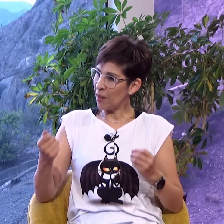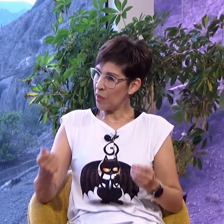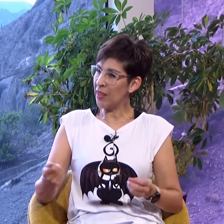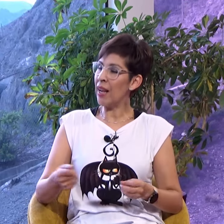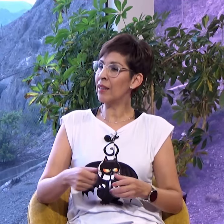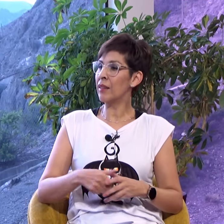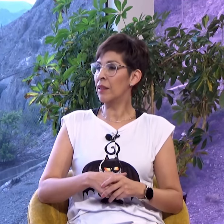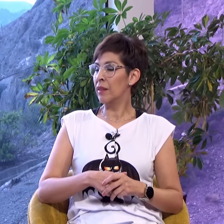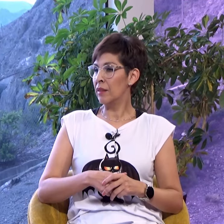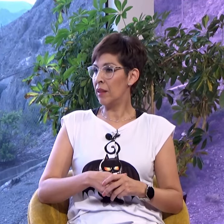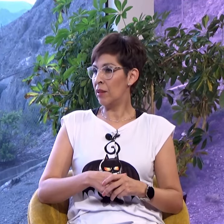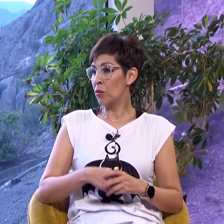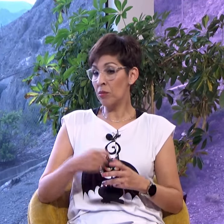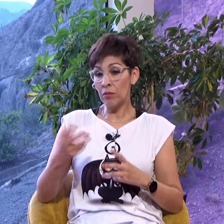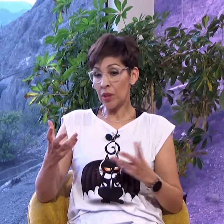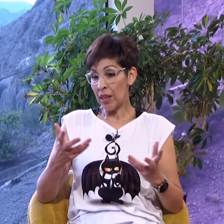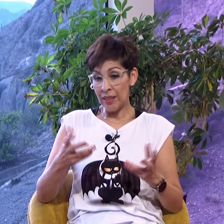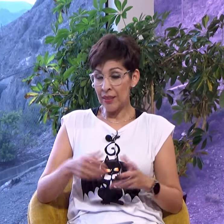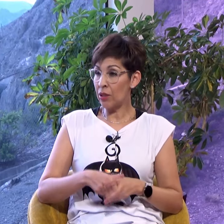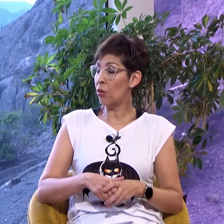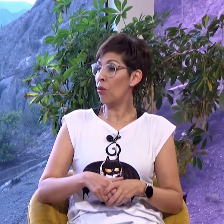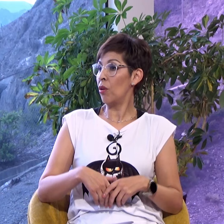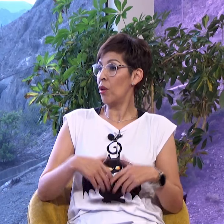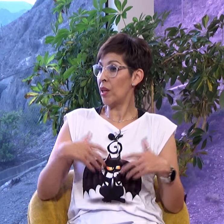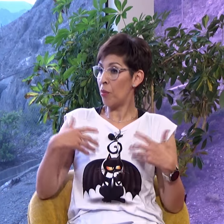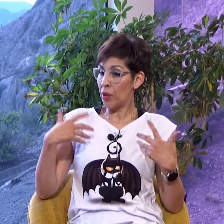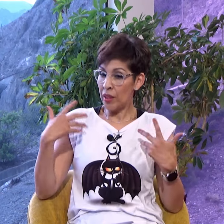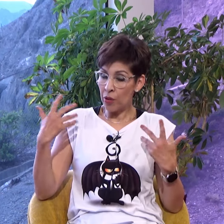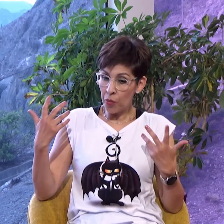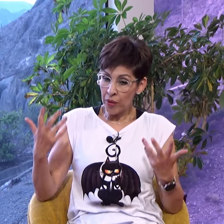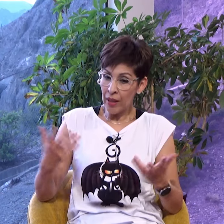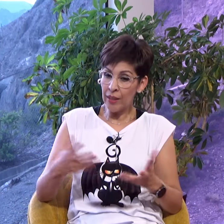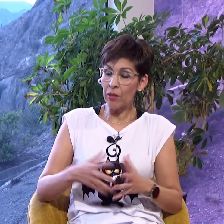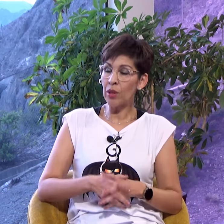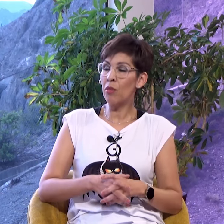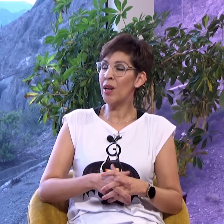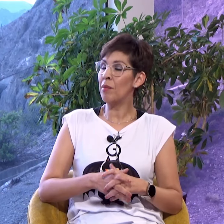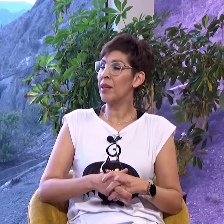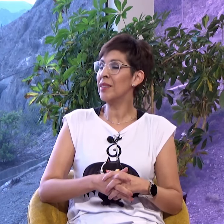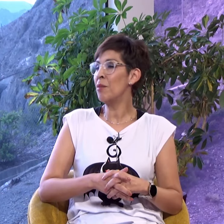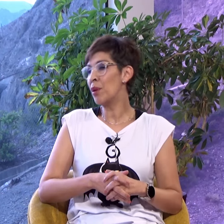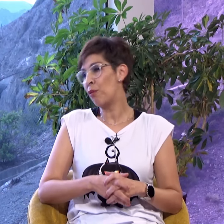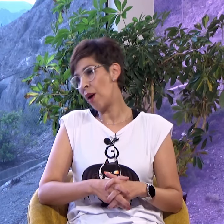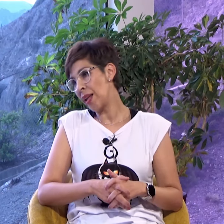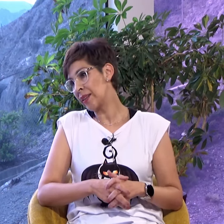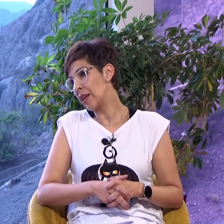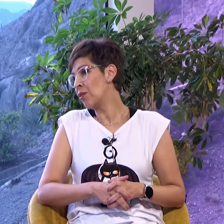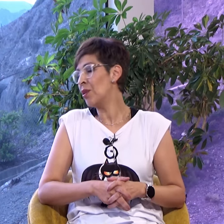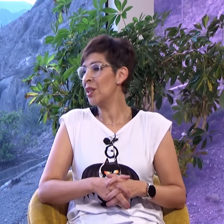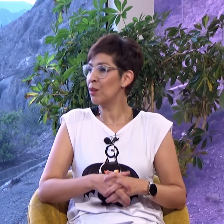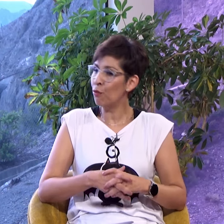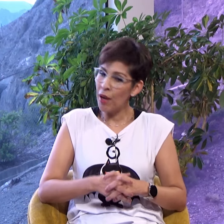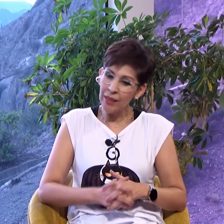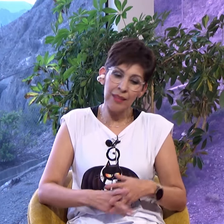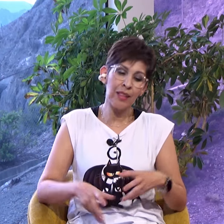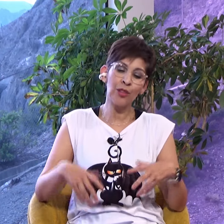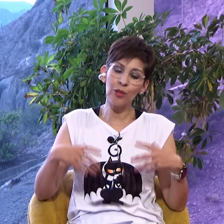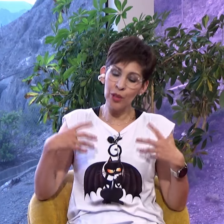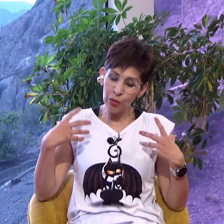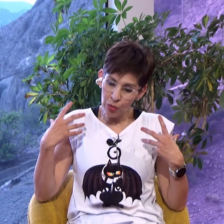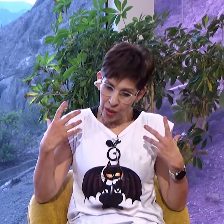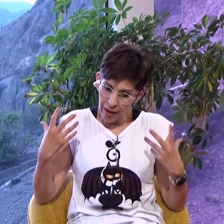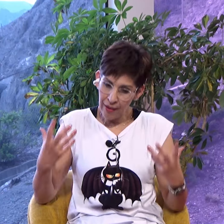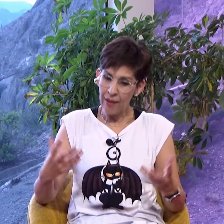hay que tramitar algún requisito, cuando hay que poner a nombre de alguien un inmueble, siempre falta, no es fácil,